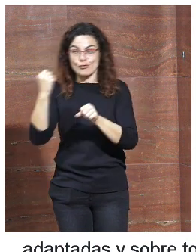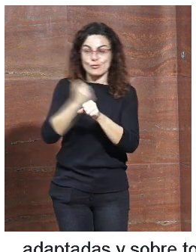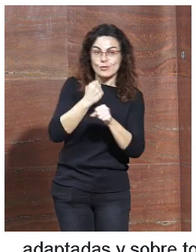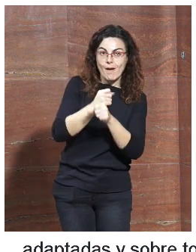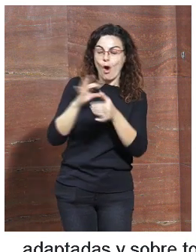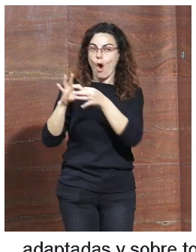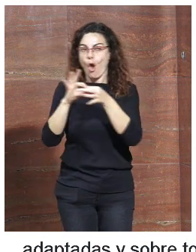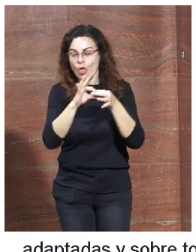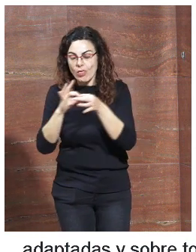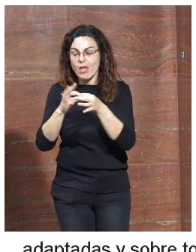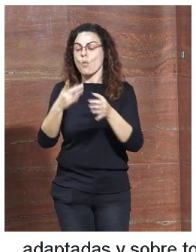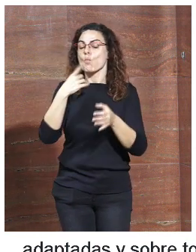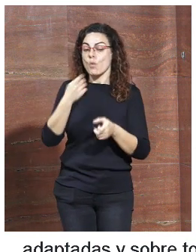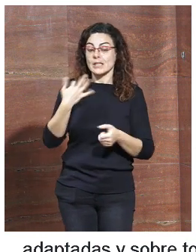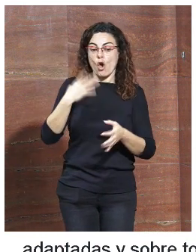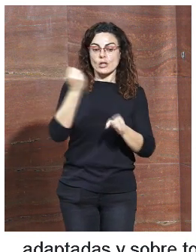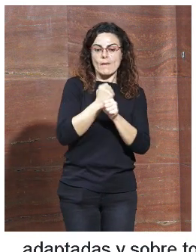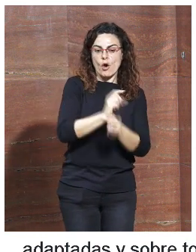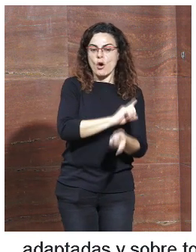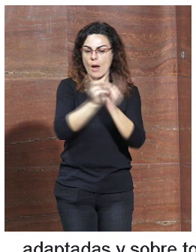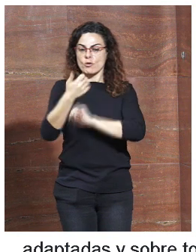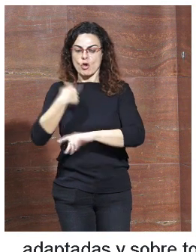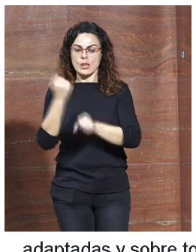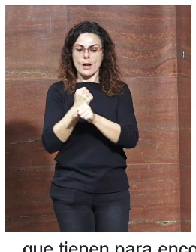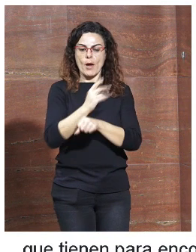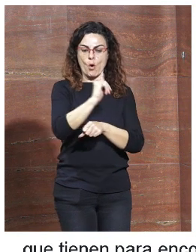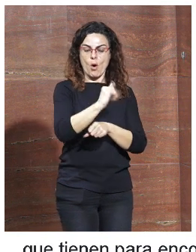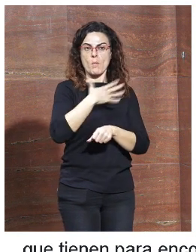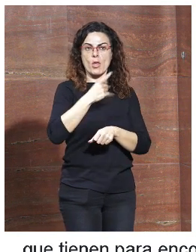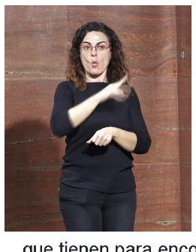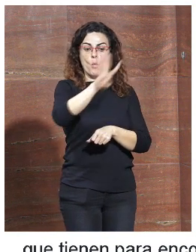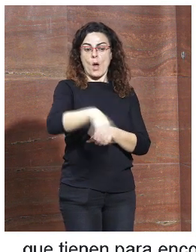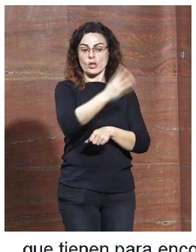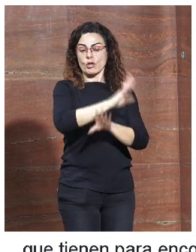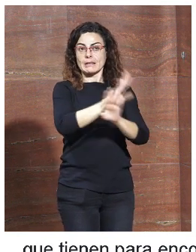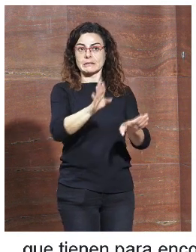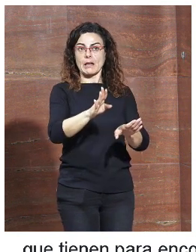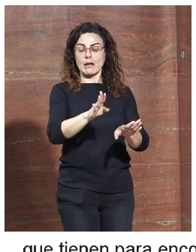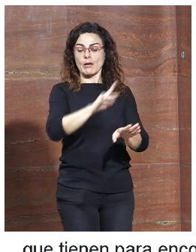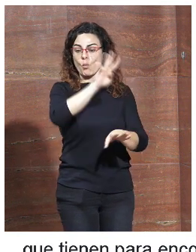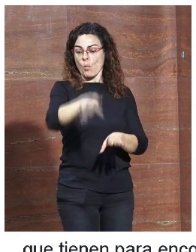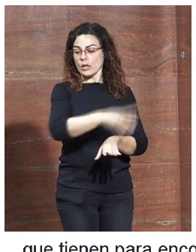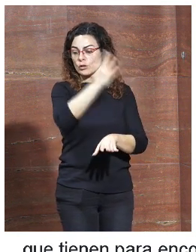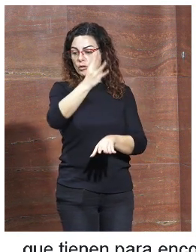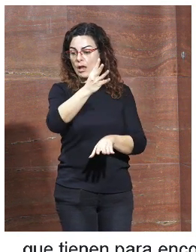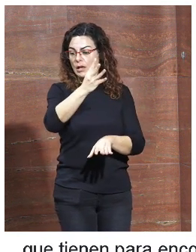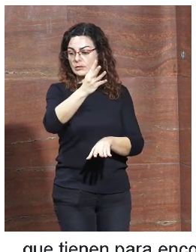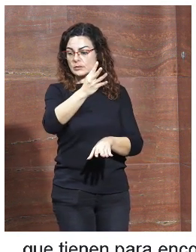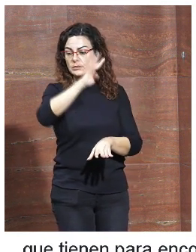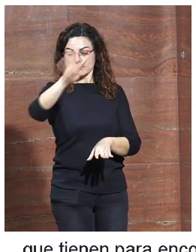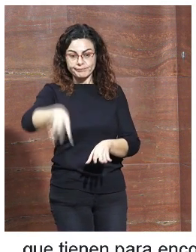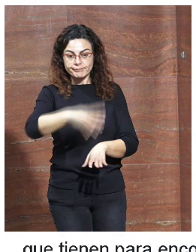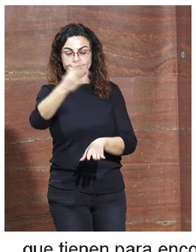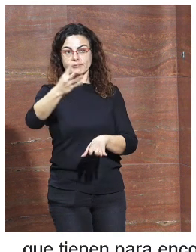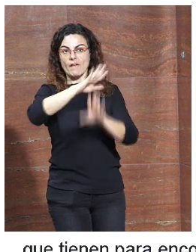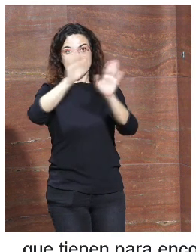para cambiar de trabajo, porque muchas de ellas dicen, sí, yo tengo un trabajo, estoy de limpieza 4 horas, claro, pero llevo 10 años y si cambio y si luego no… Es decir,